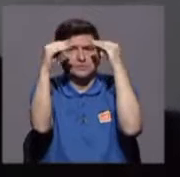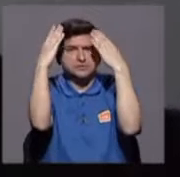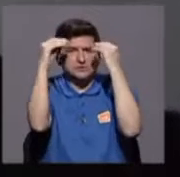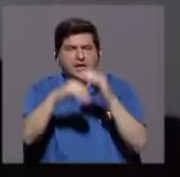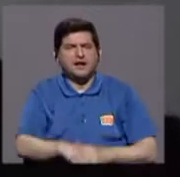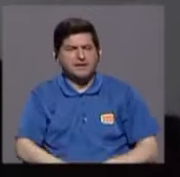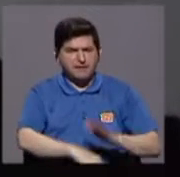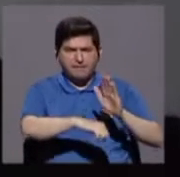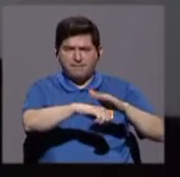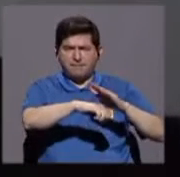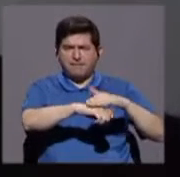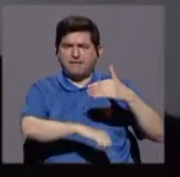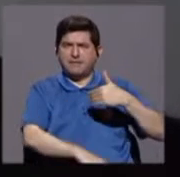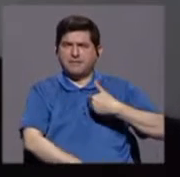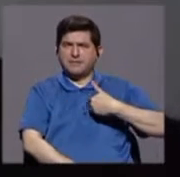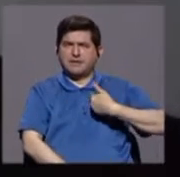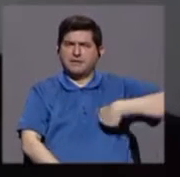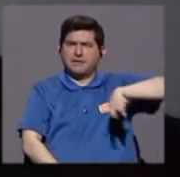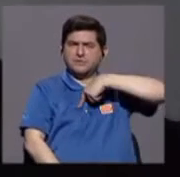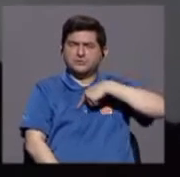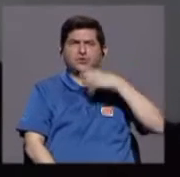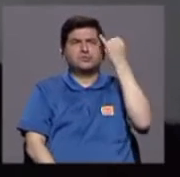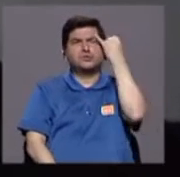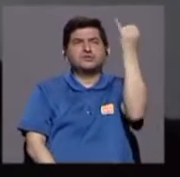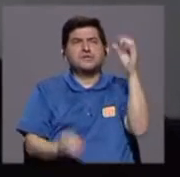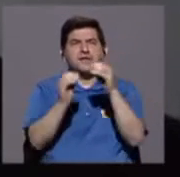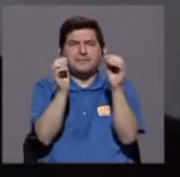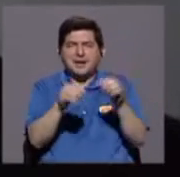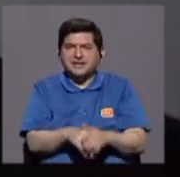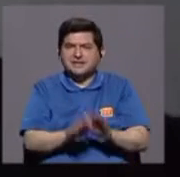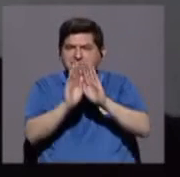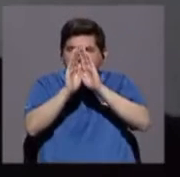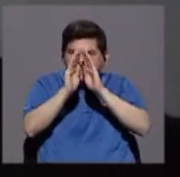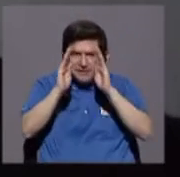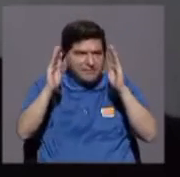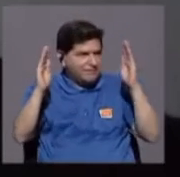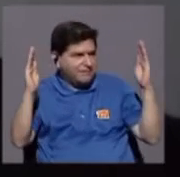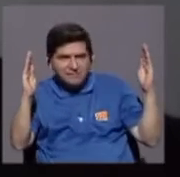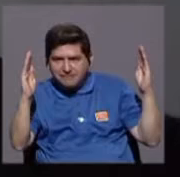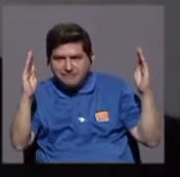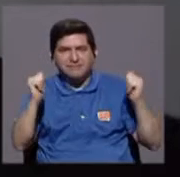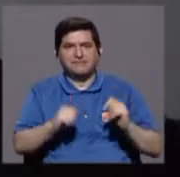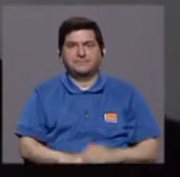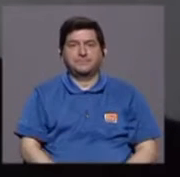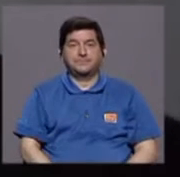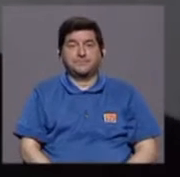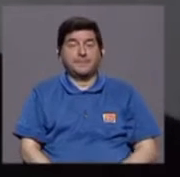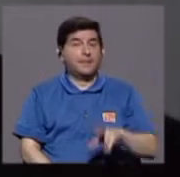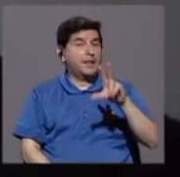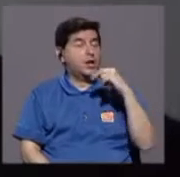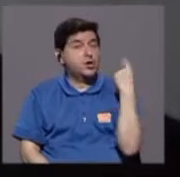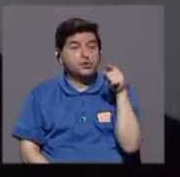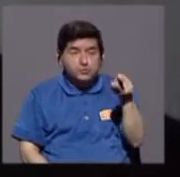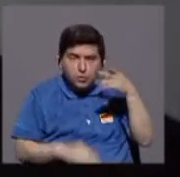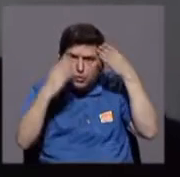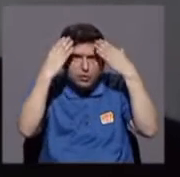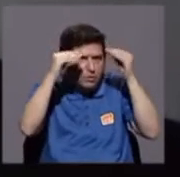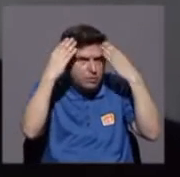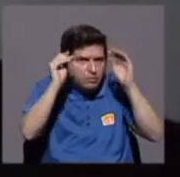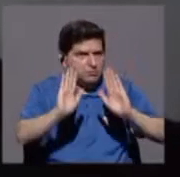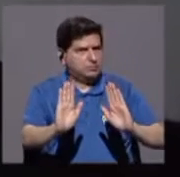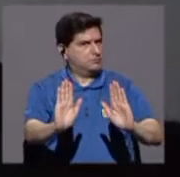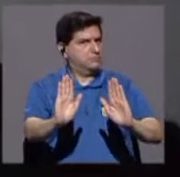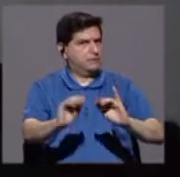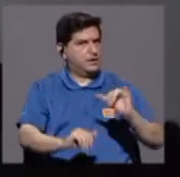nos permitía tener una visión un poquitito más amplia. Ahora, no nos quedemos en esos datos, hay